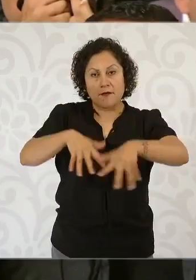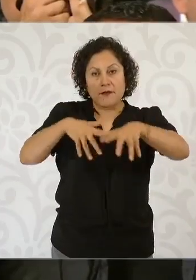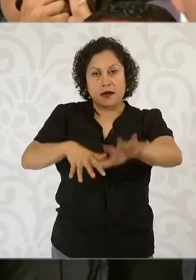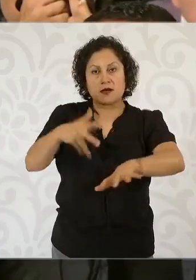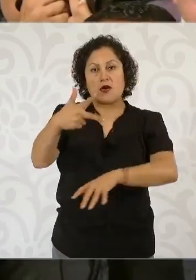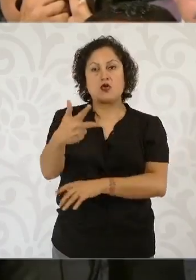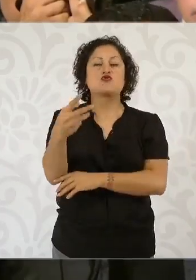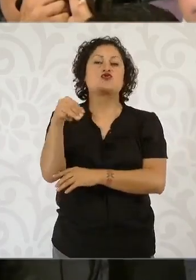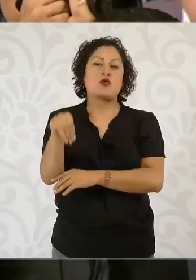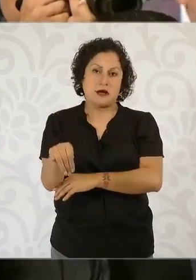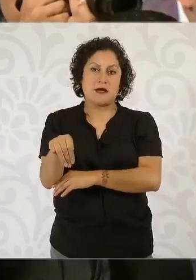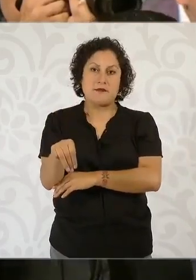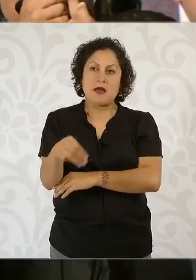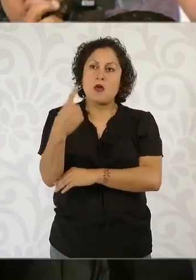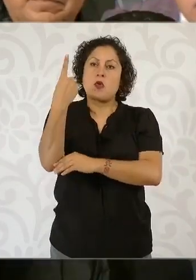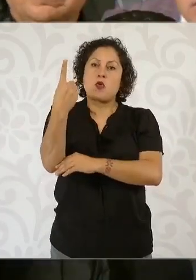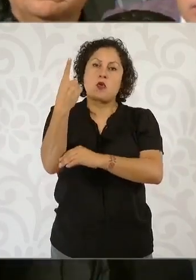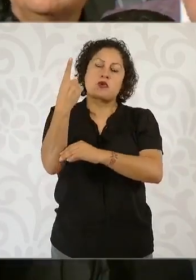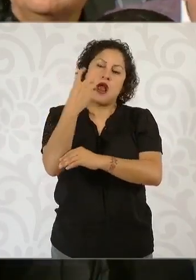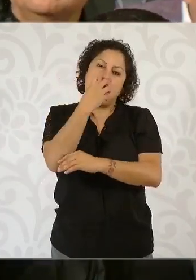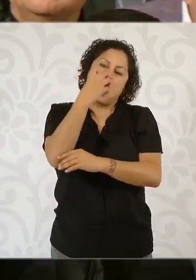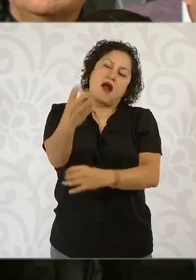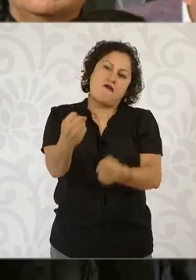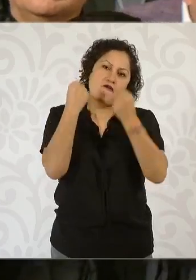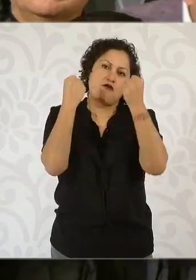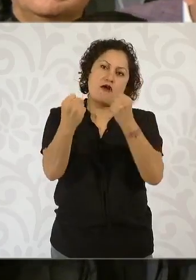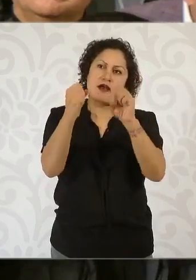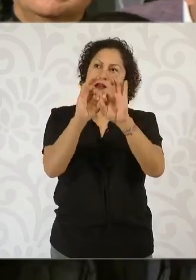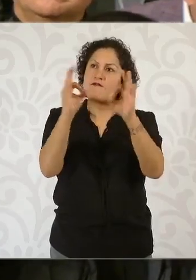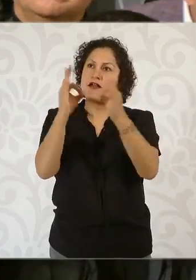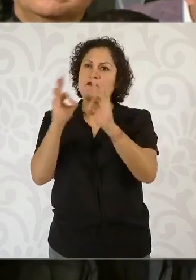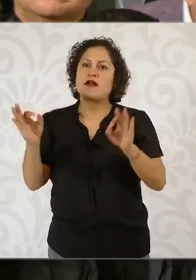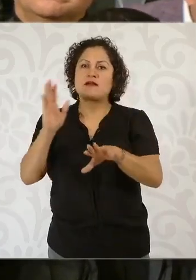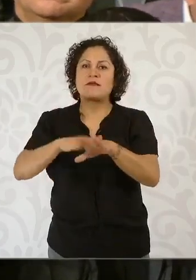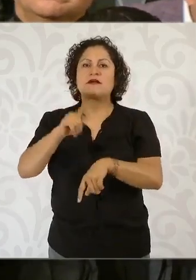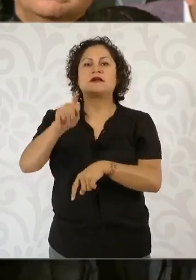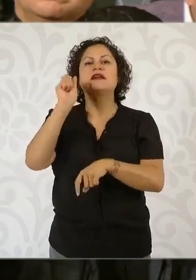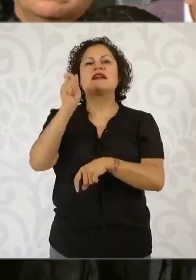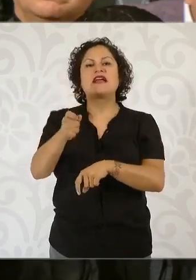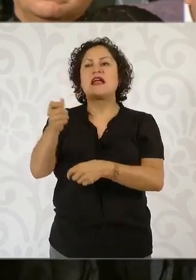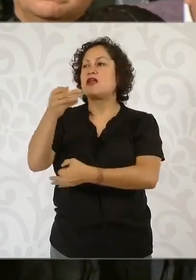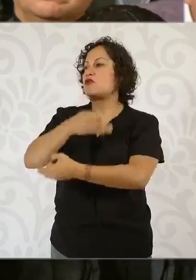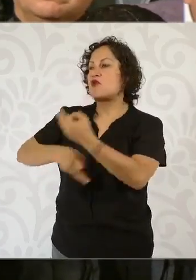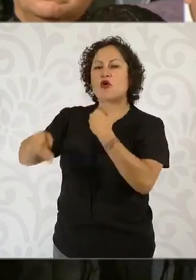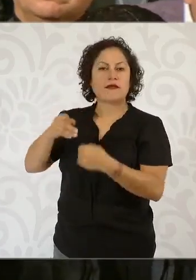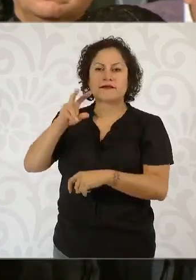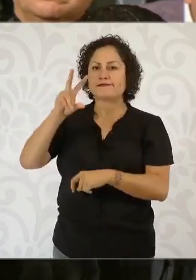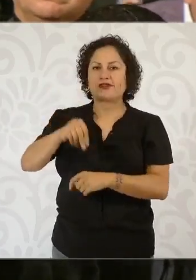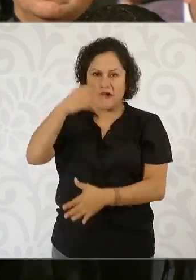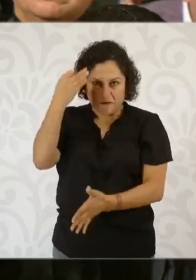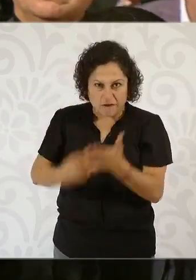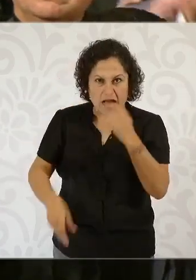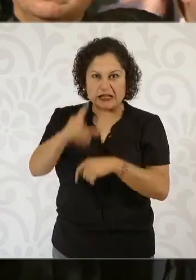fuertes, pues en torno al tema o la frase que más estuvo utilizando, el de no llegamos todas, se refirieron en gran medida por el tema de las